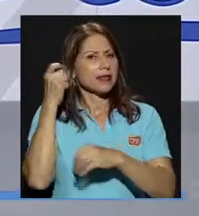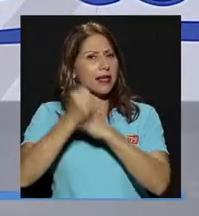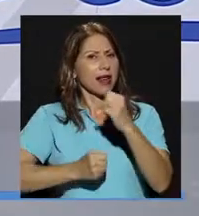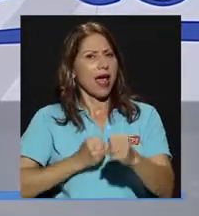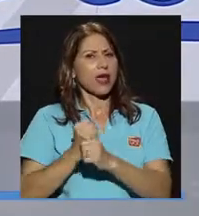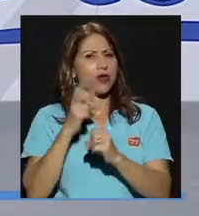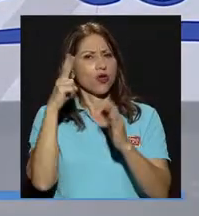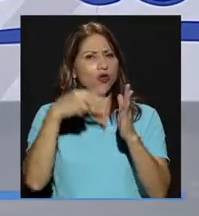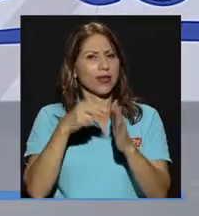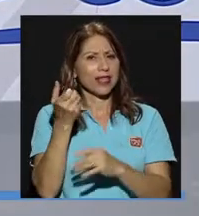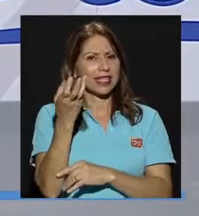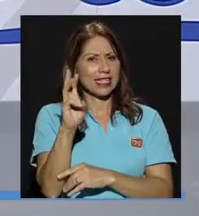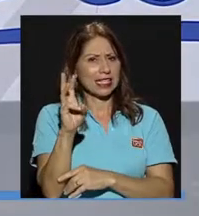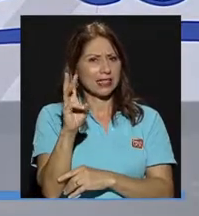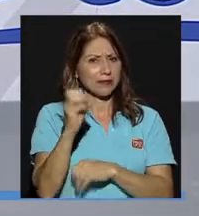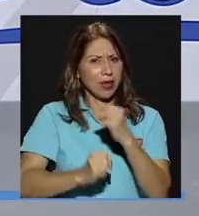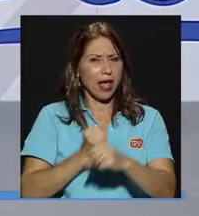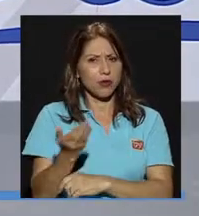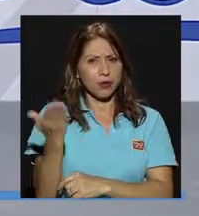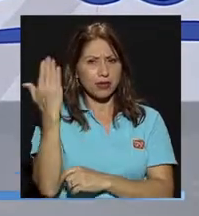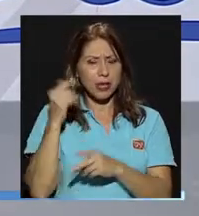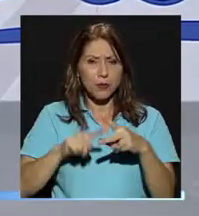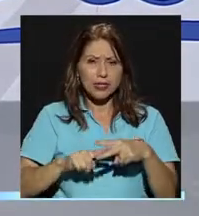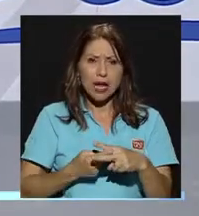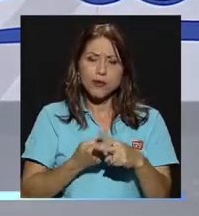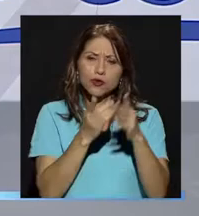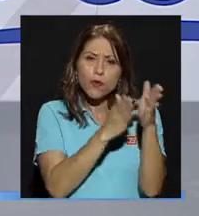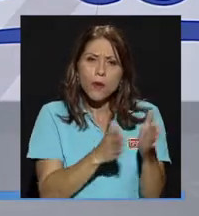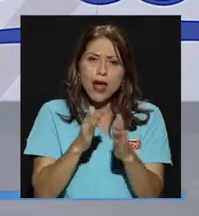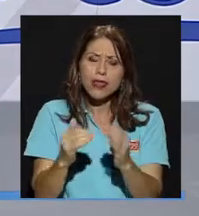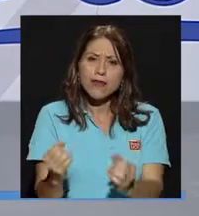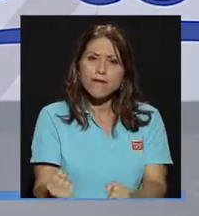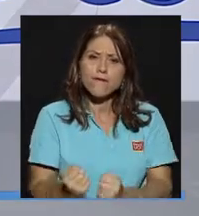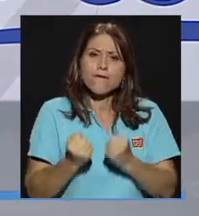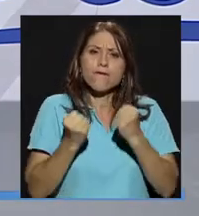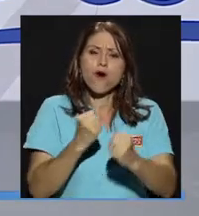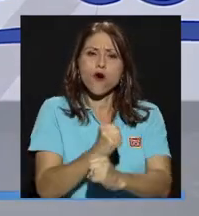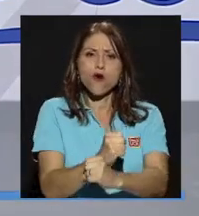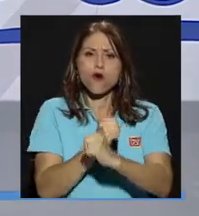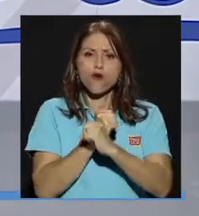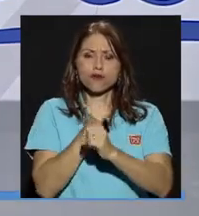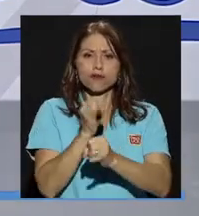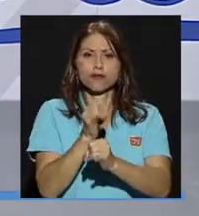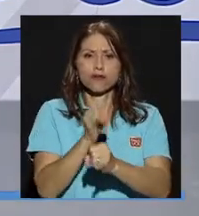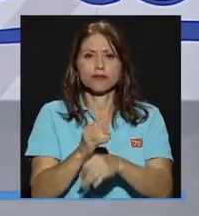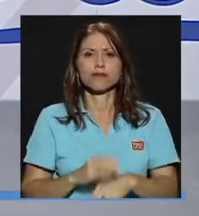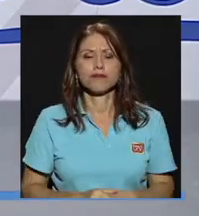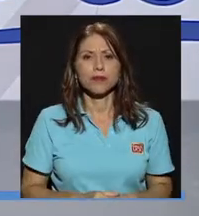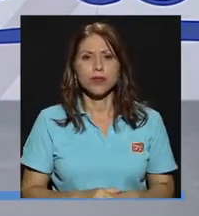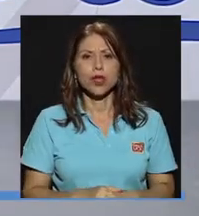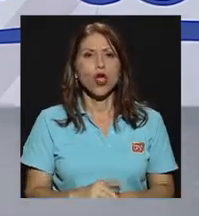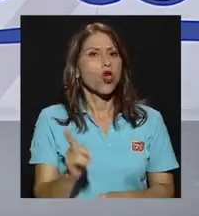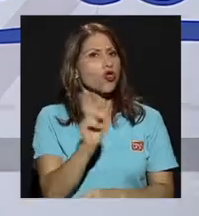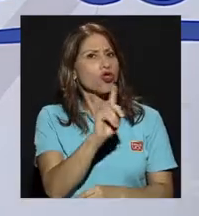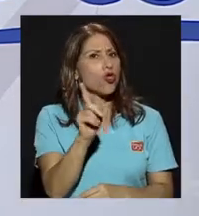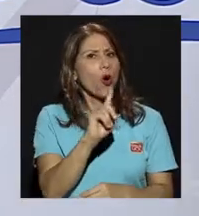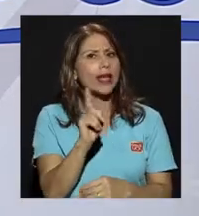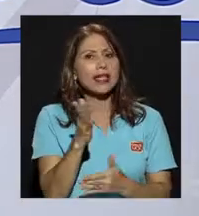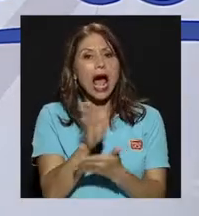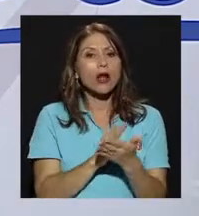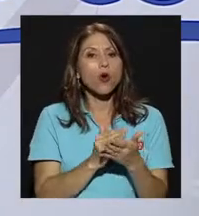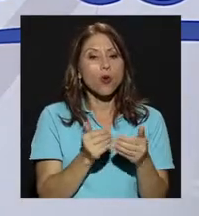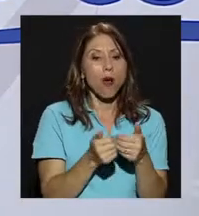año 2016, desde el año pasado, empezamos un plan de fortalecimiento de la seguridad institucional. Uh-huh. No es un